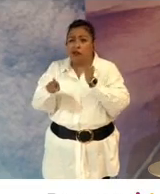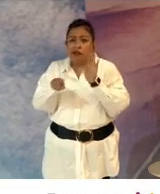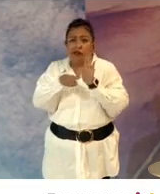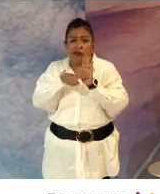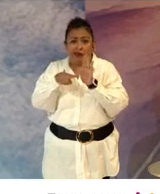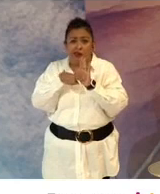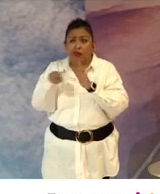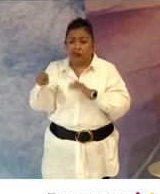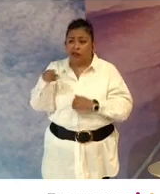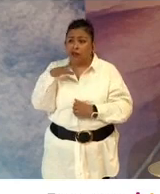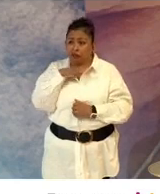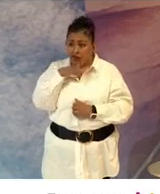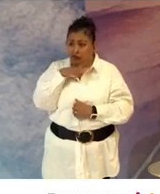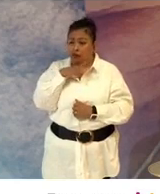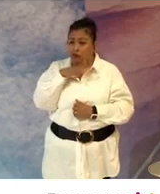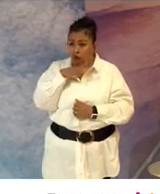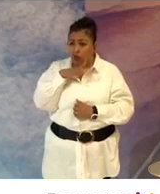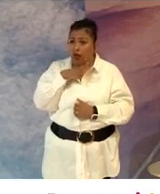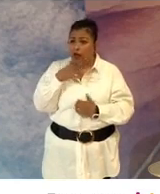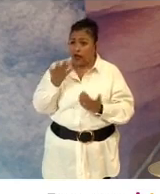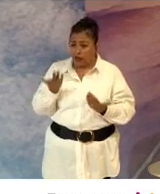aquí? ¿Y